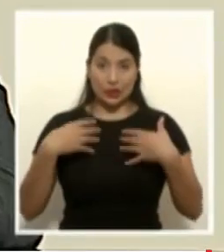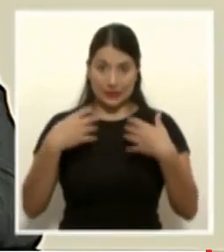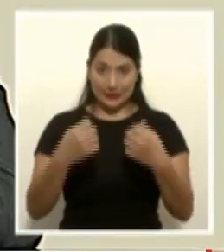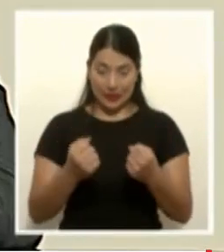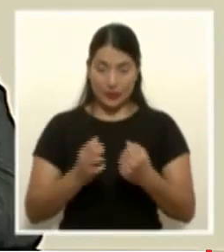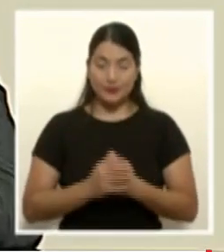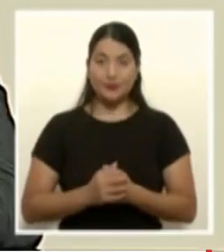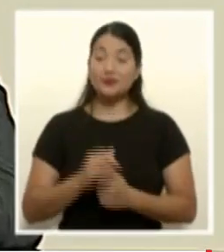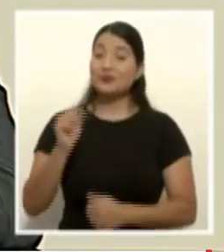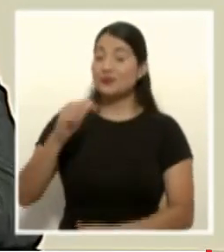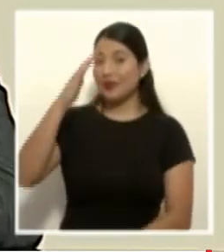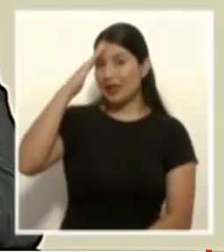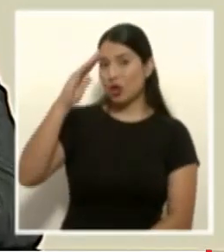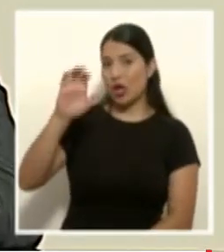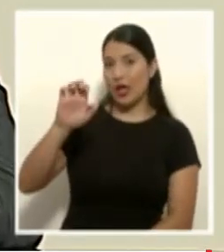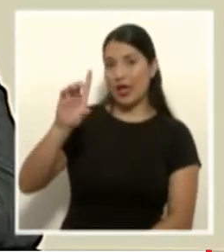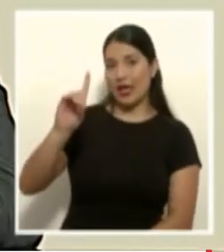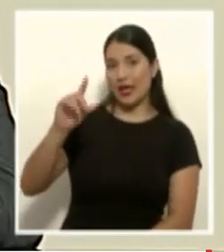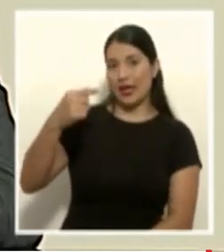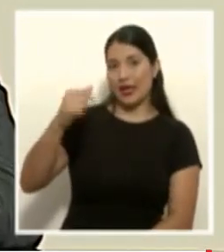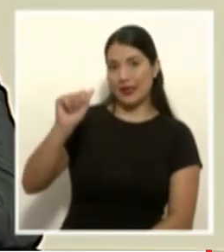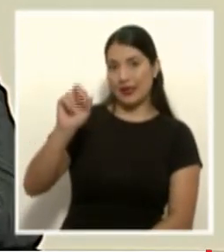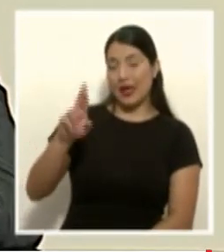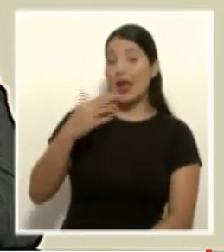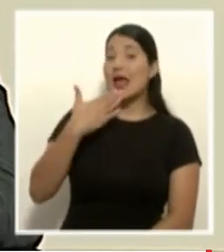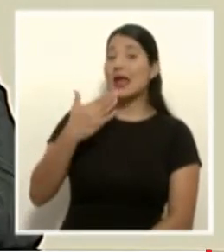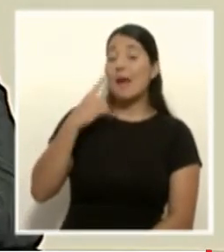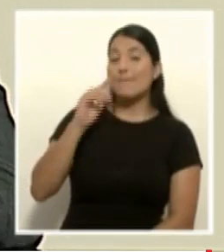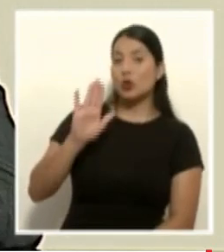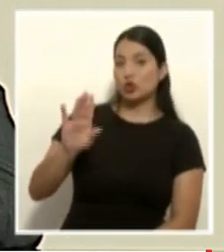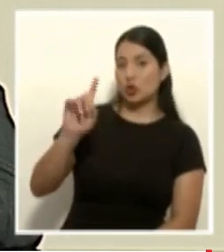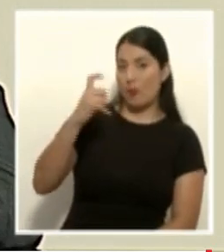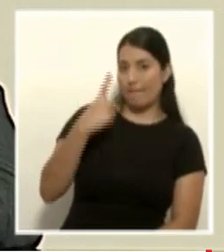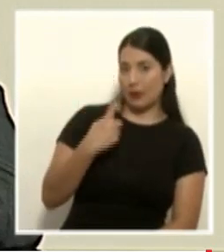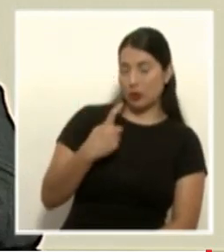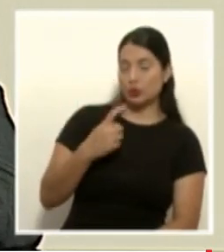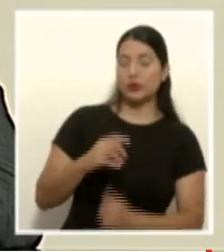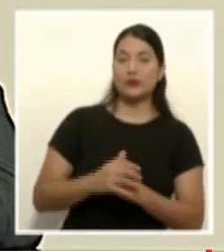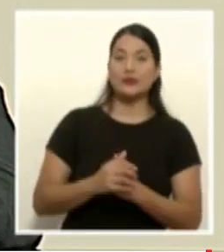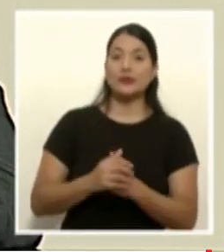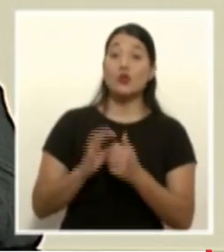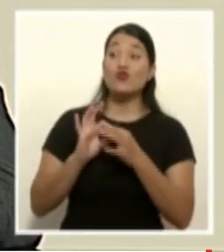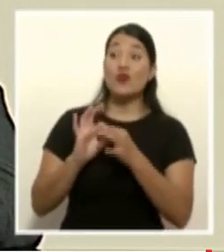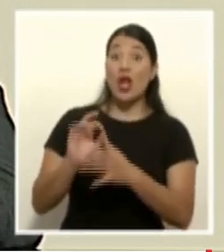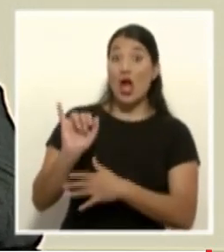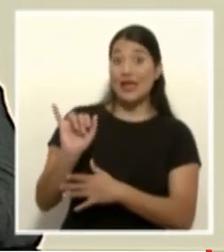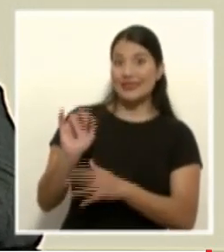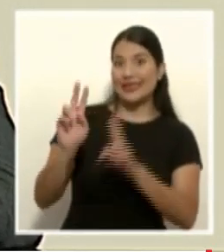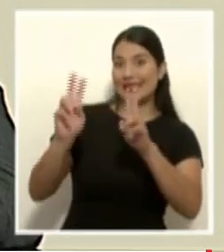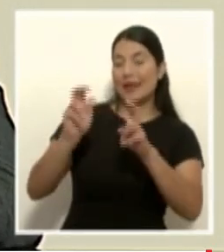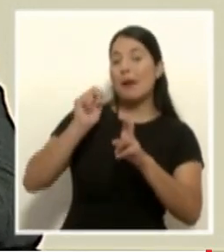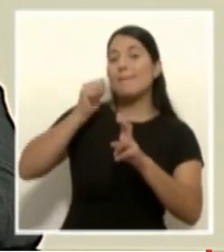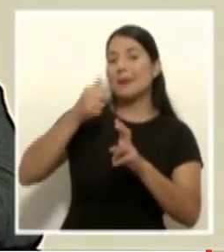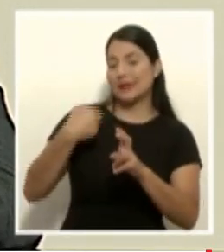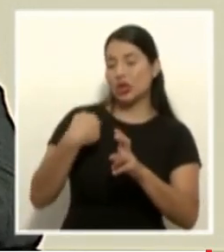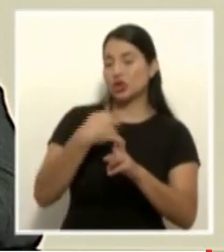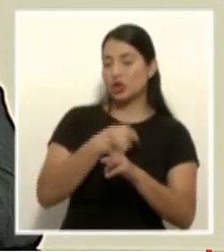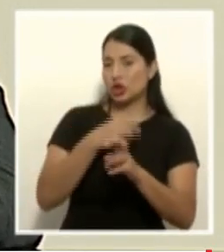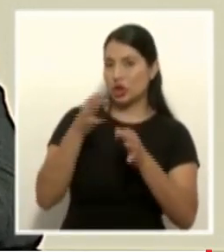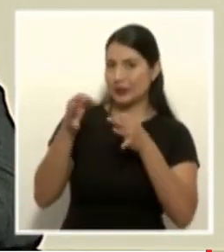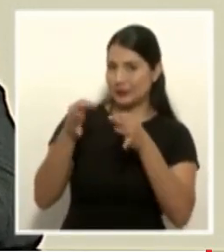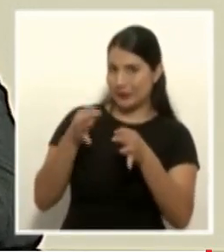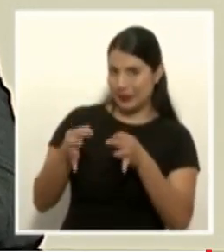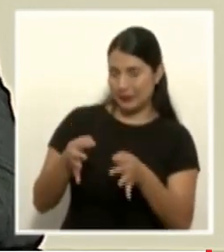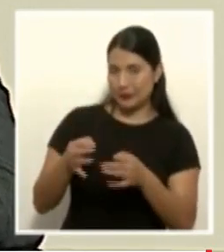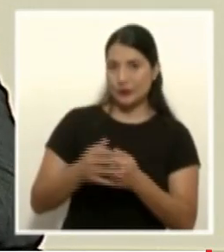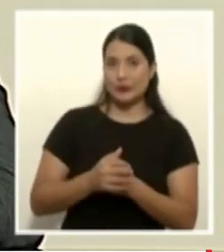Sí, un saludo, don Edgar. Gracias por su pregunta. Y con respecto a este tema, vamos a estar definiéndonos en la conferencia de mañana con todo el detalle